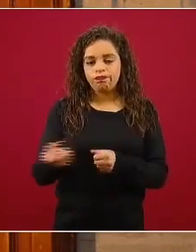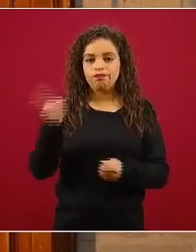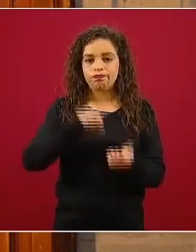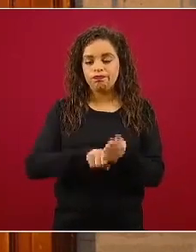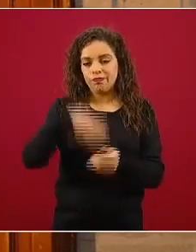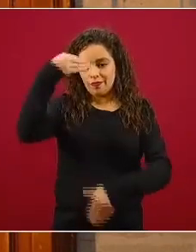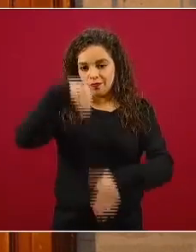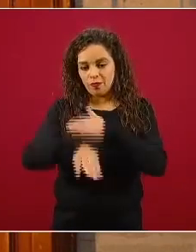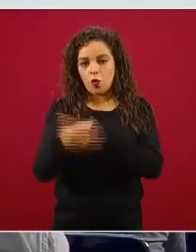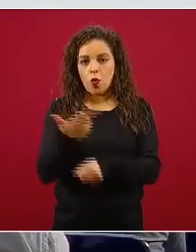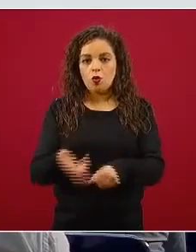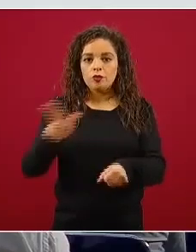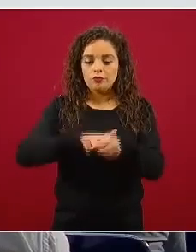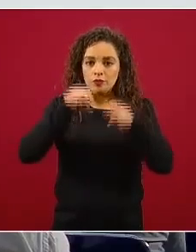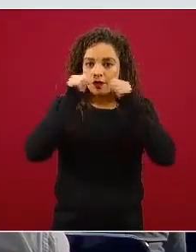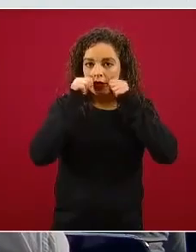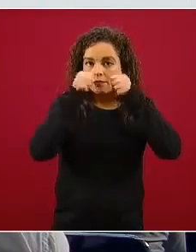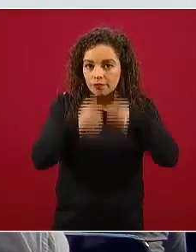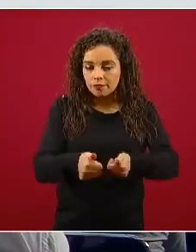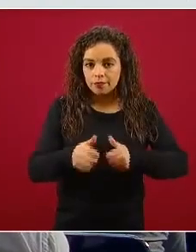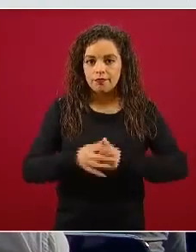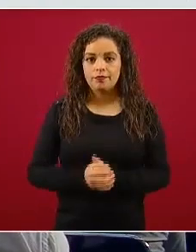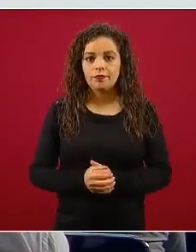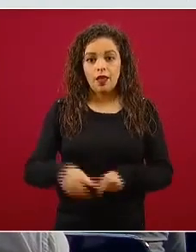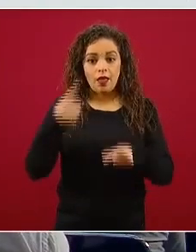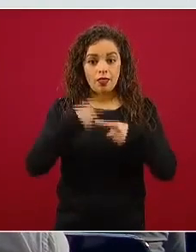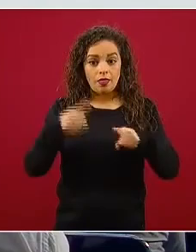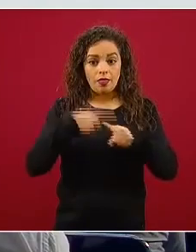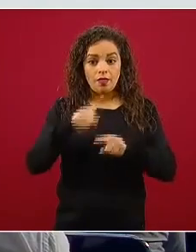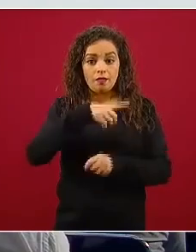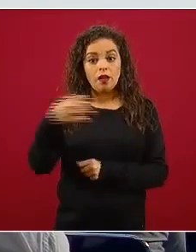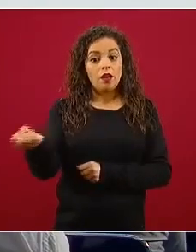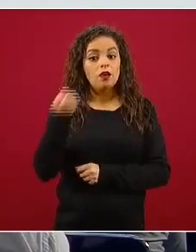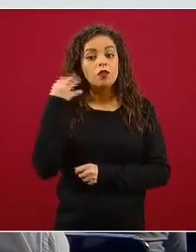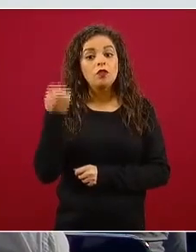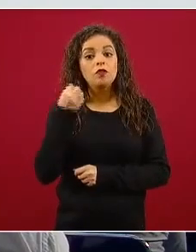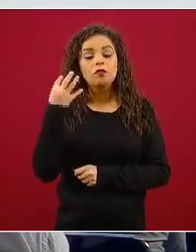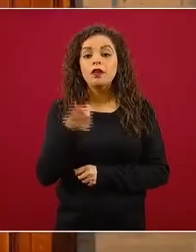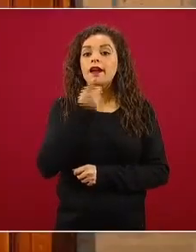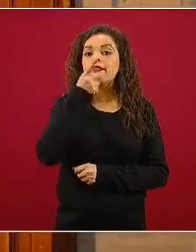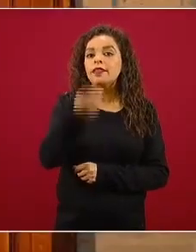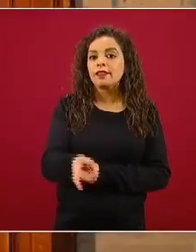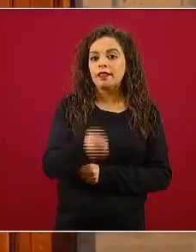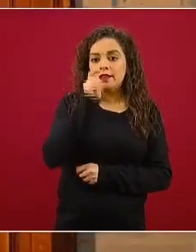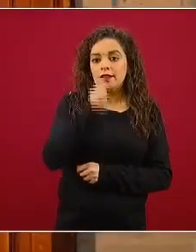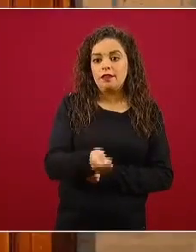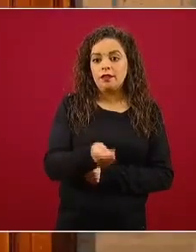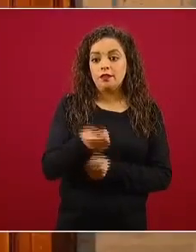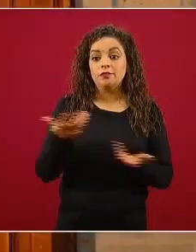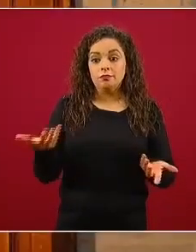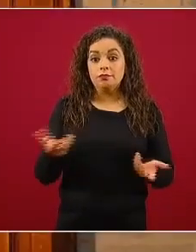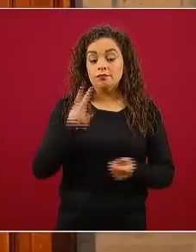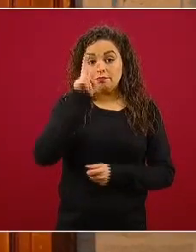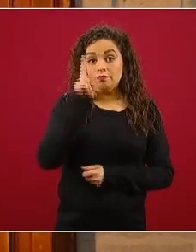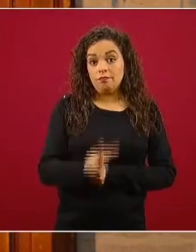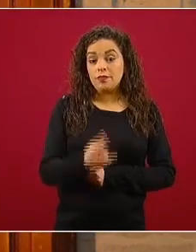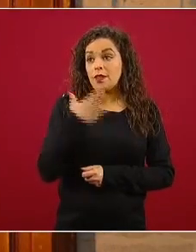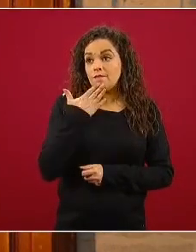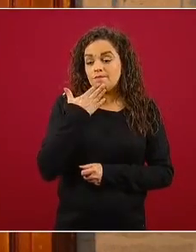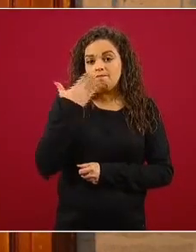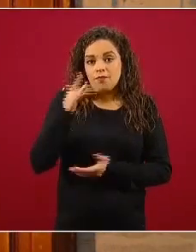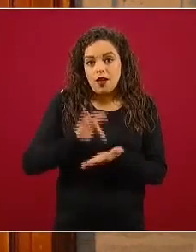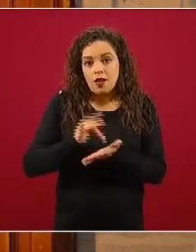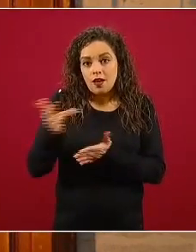que en múltiples conferencias se ha comunicado que fue un logro precisamente de esta Jornada Nacional de Sana